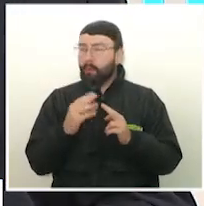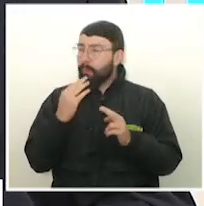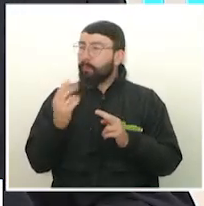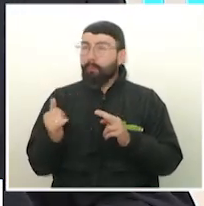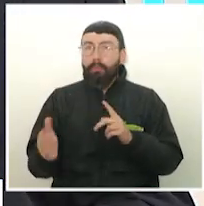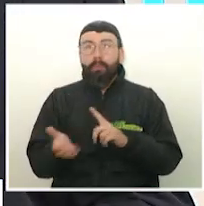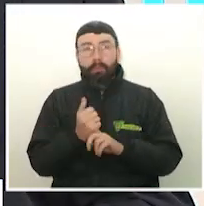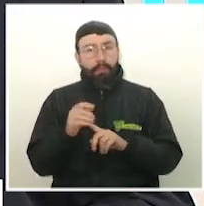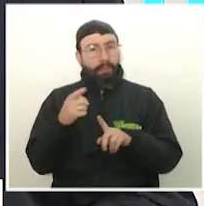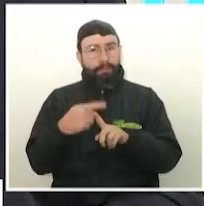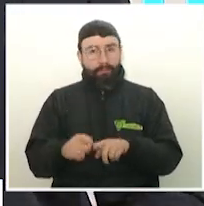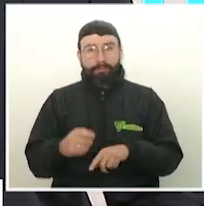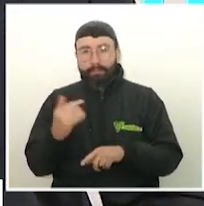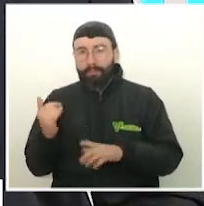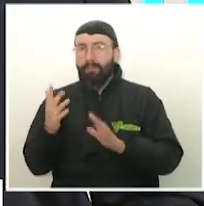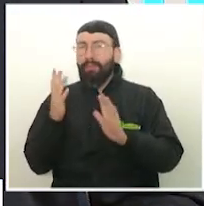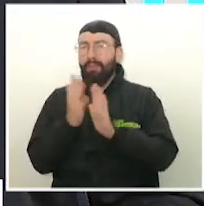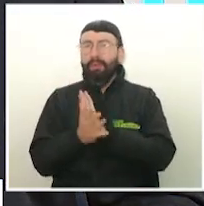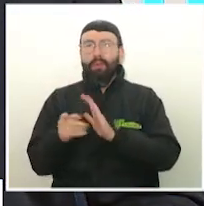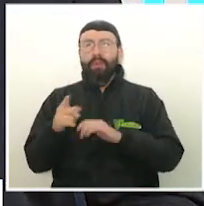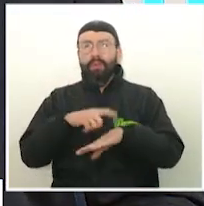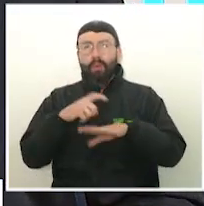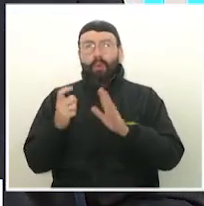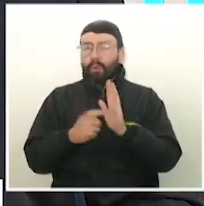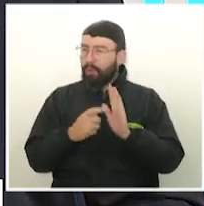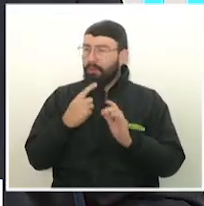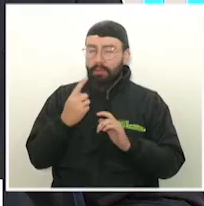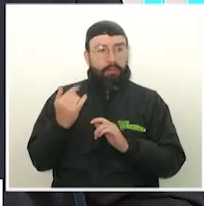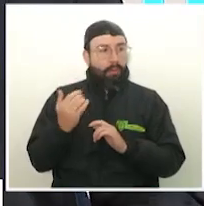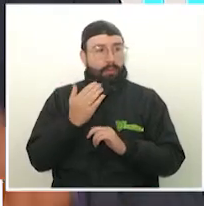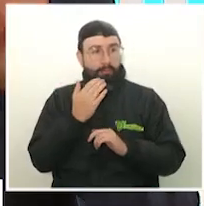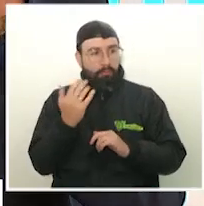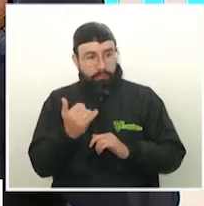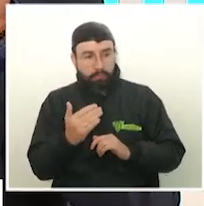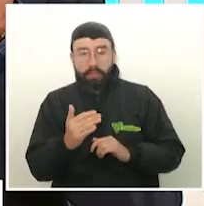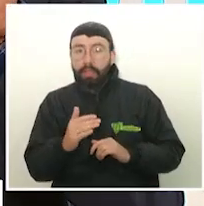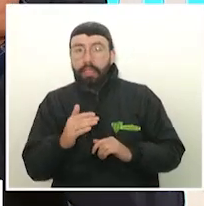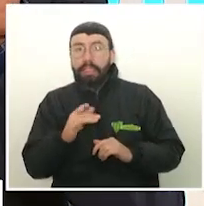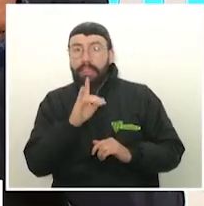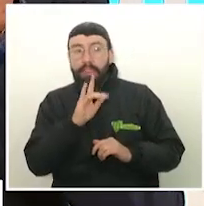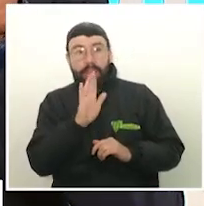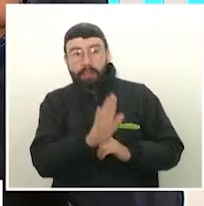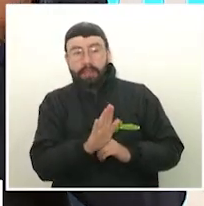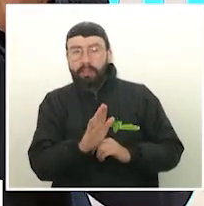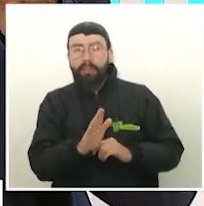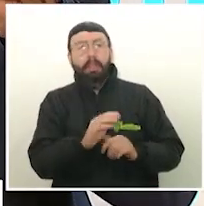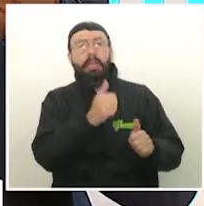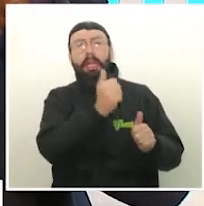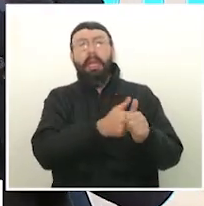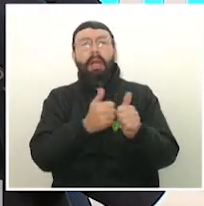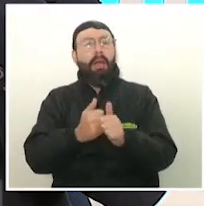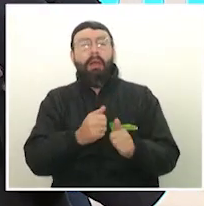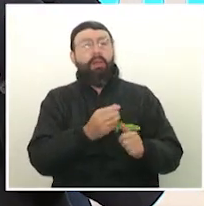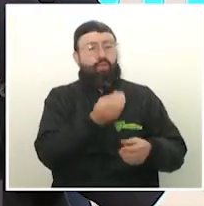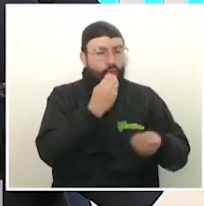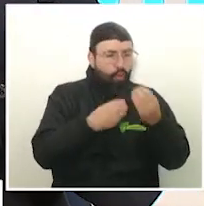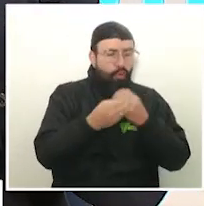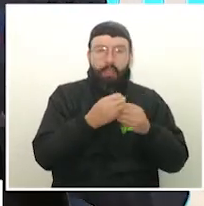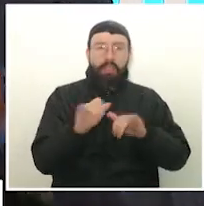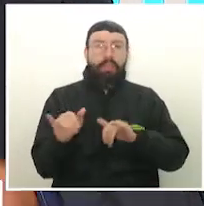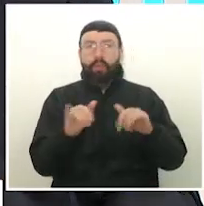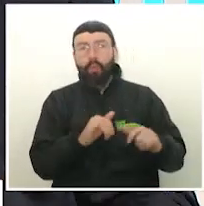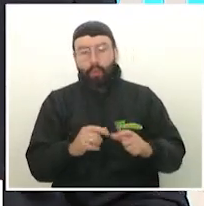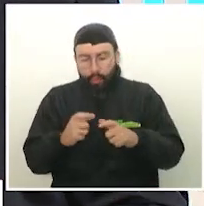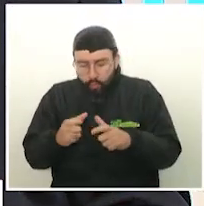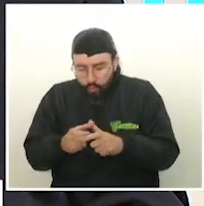toda la información, que por lo menos en Estados Unidos cada persona se está comiendo el equivalente a una tarjeta de